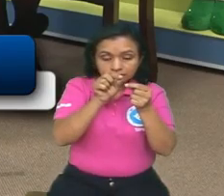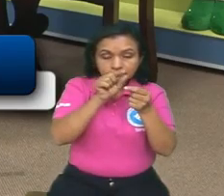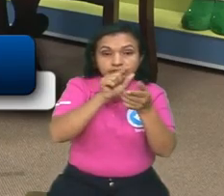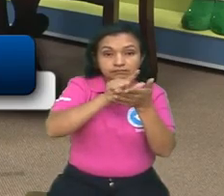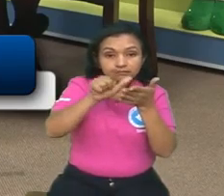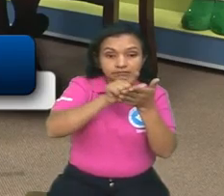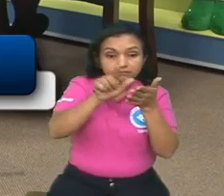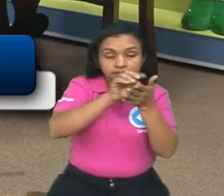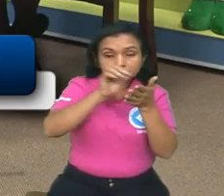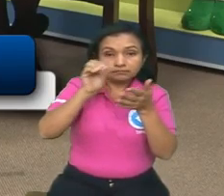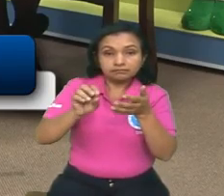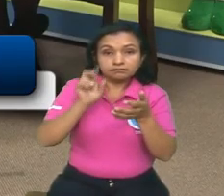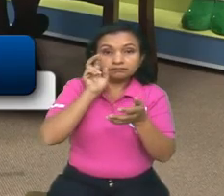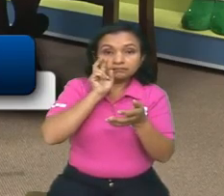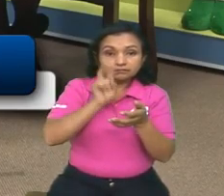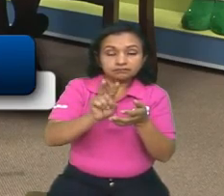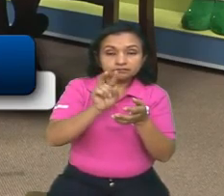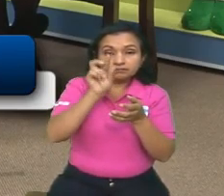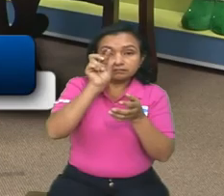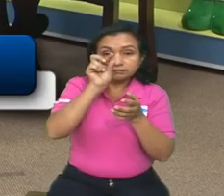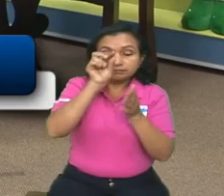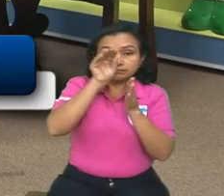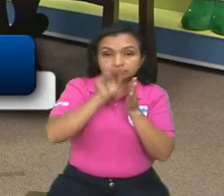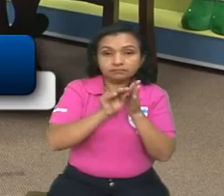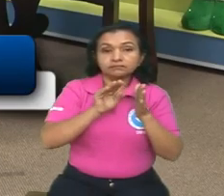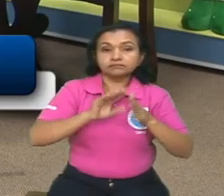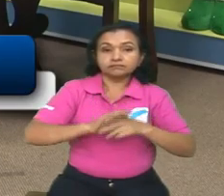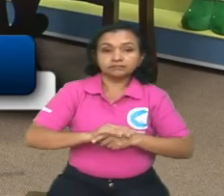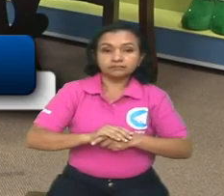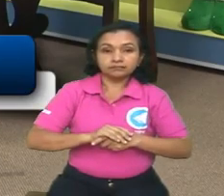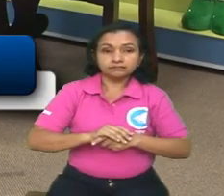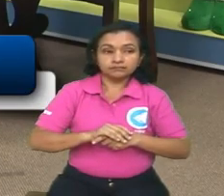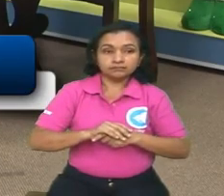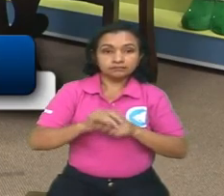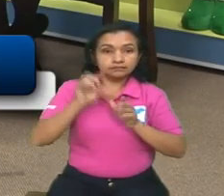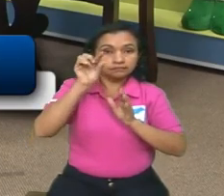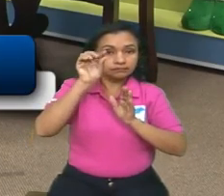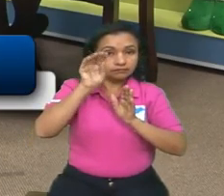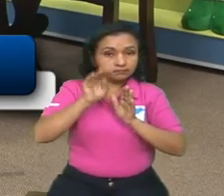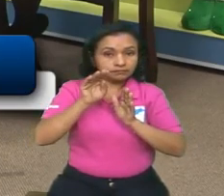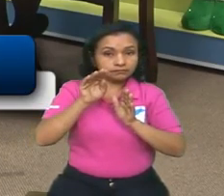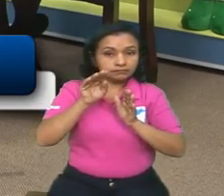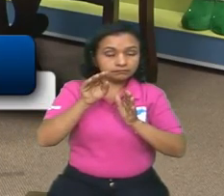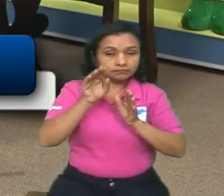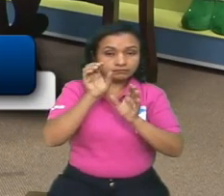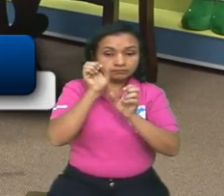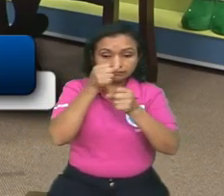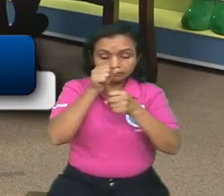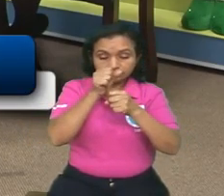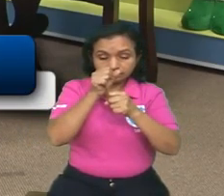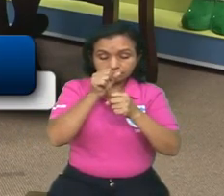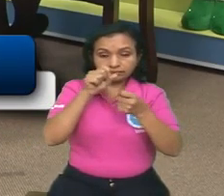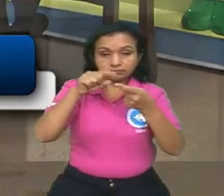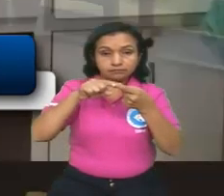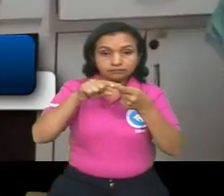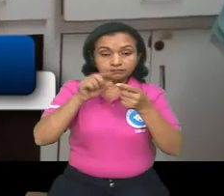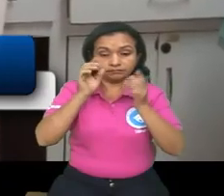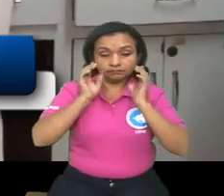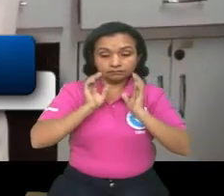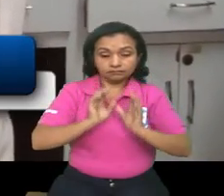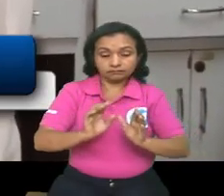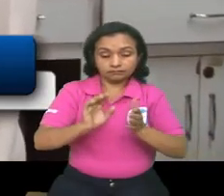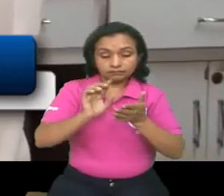Si encontramos una lesión de bajo grado, ¿qué hacemos? Con una lesión de bajo grado hacemos la colposcopía y la colposcopía le tomamos